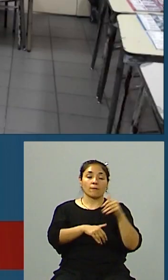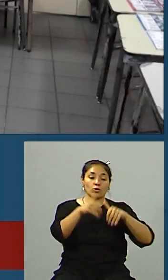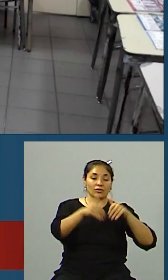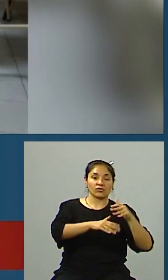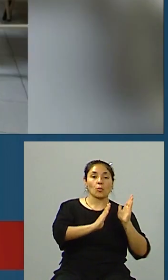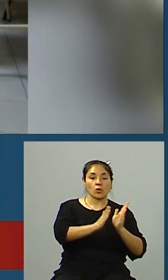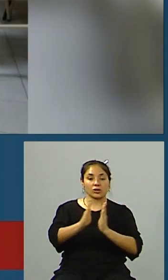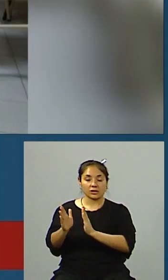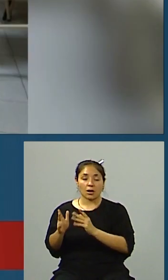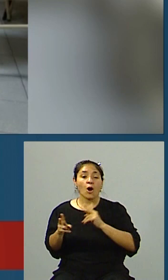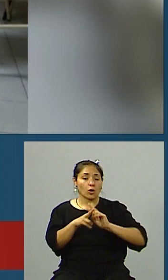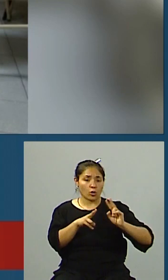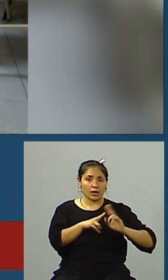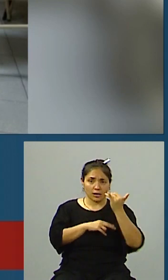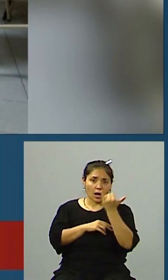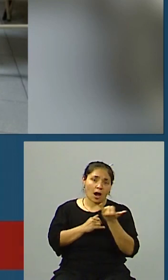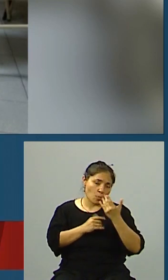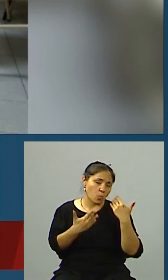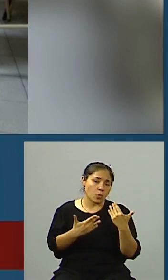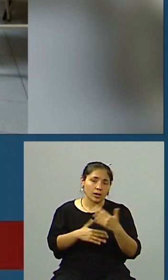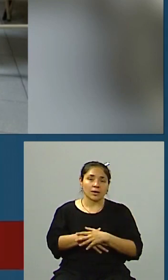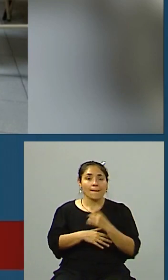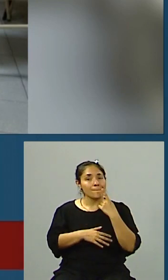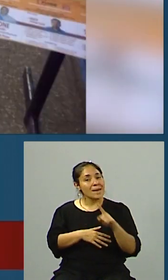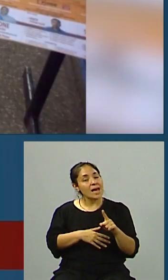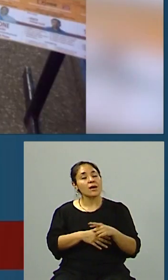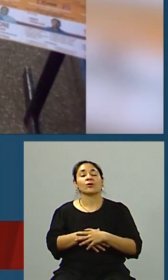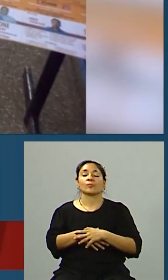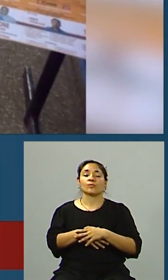corregir, pero que en términos de su calidad y de su,